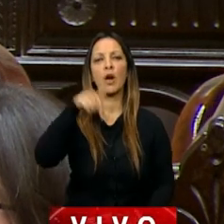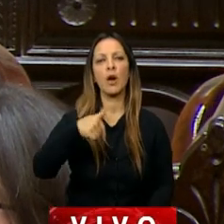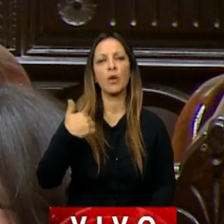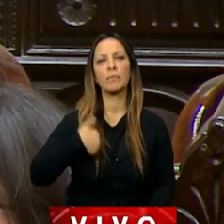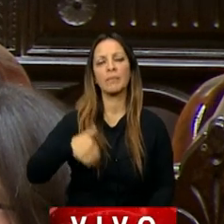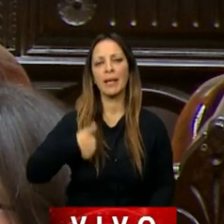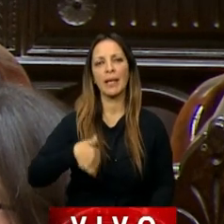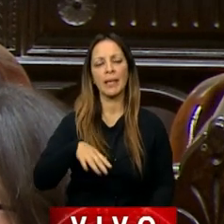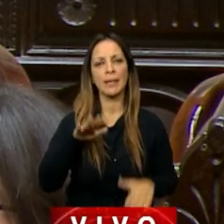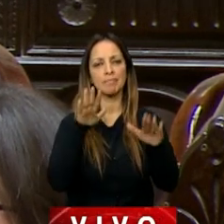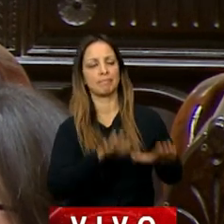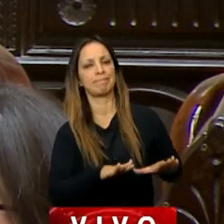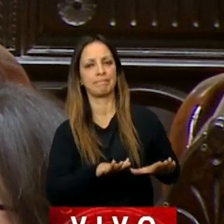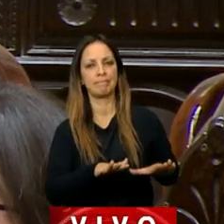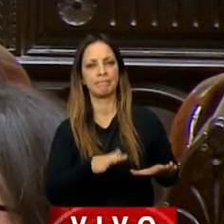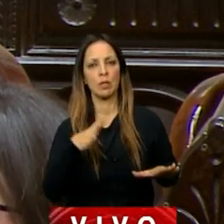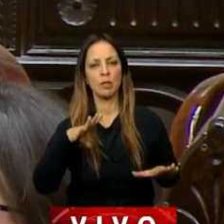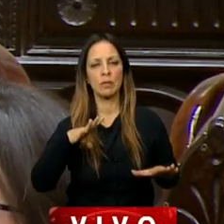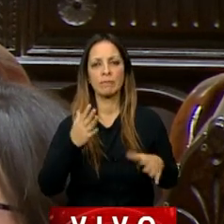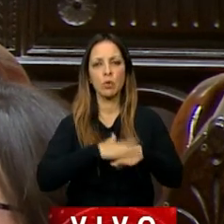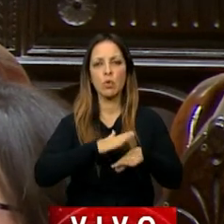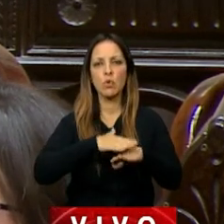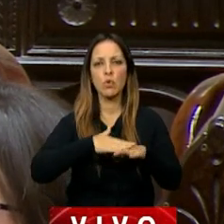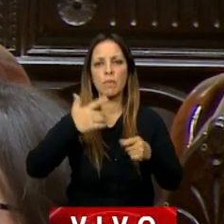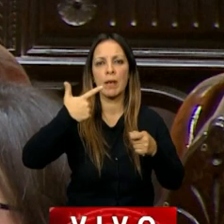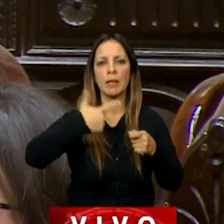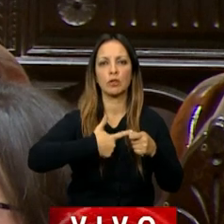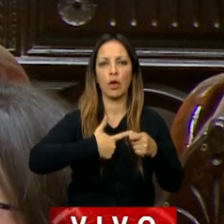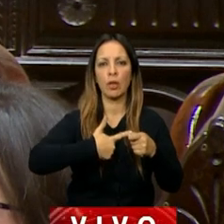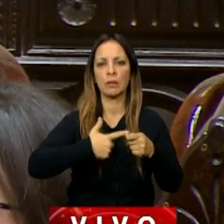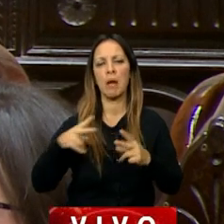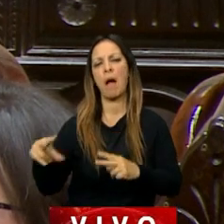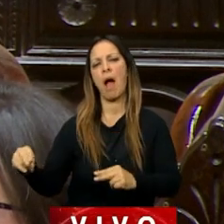país paralizado por la falta de gasoil.